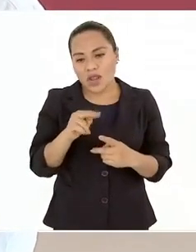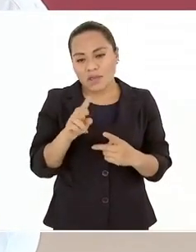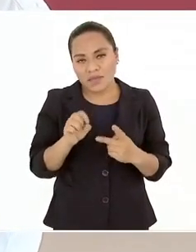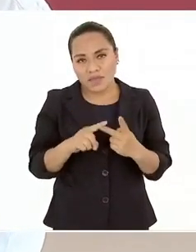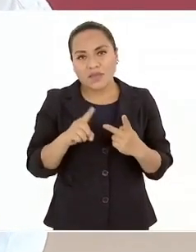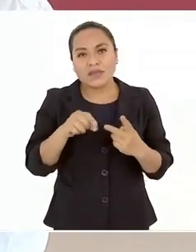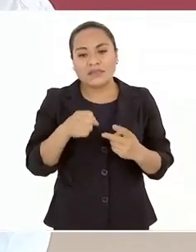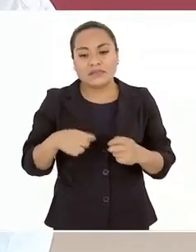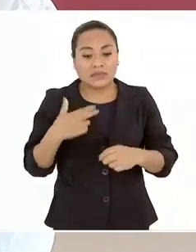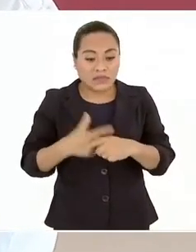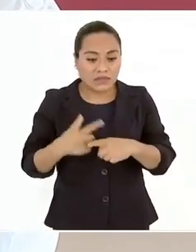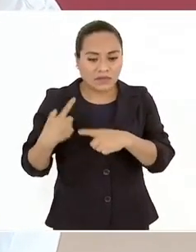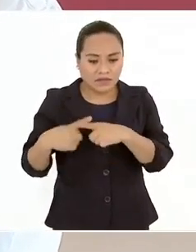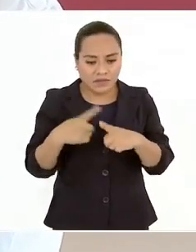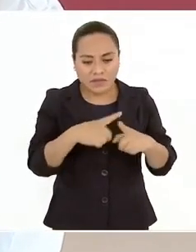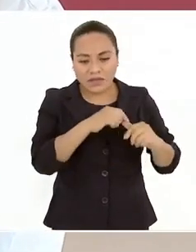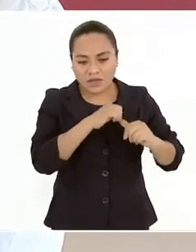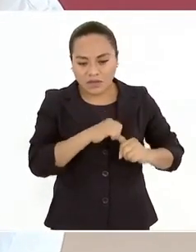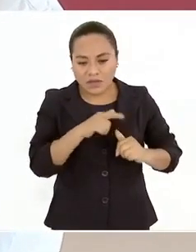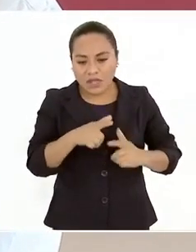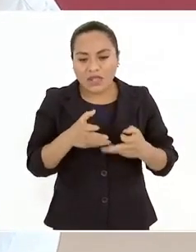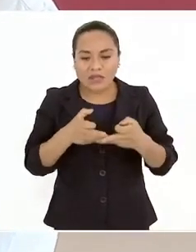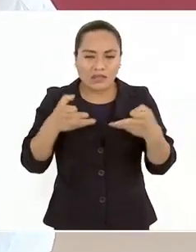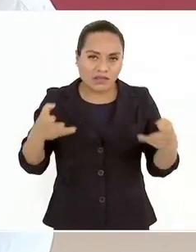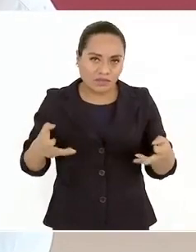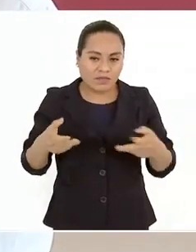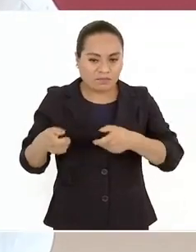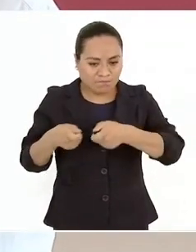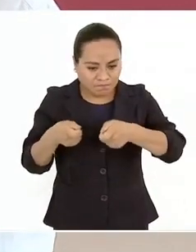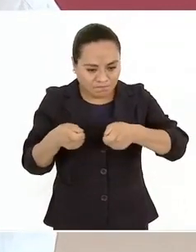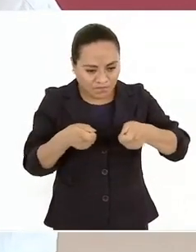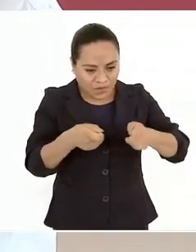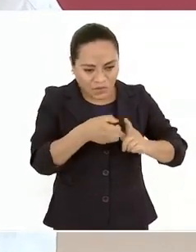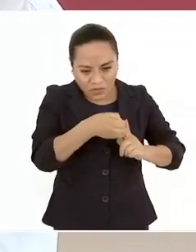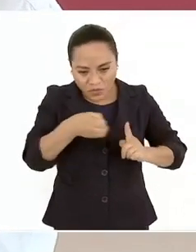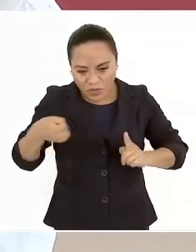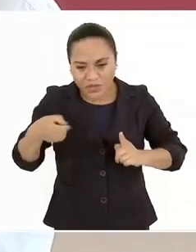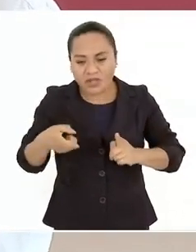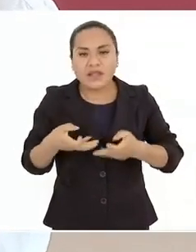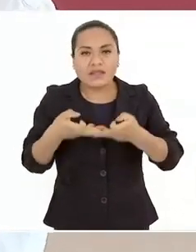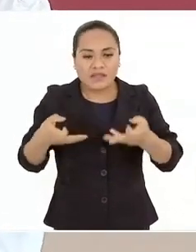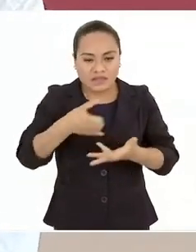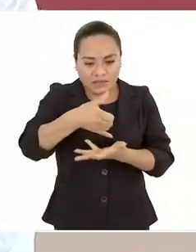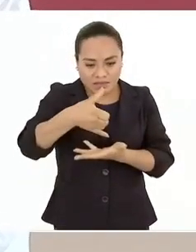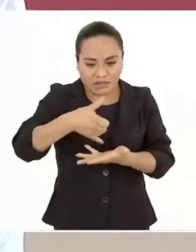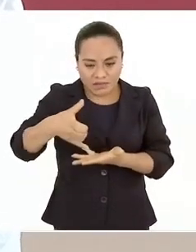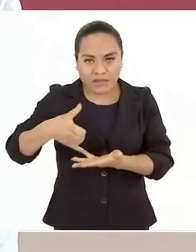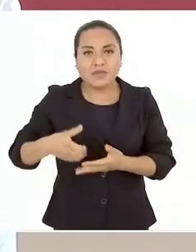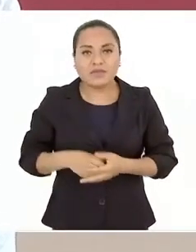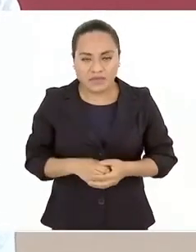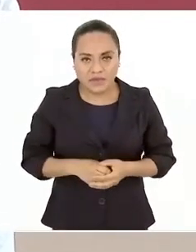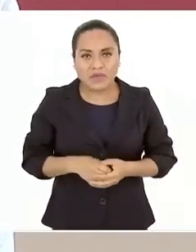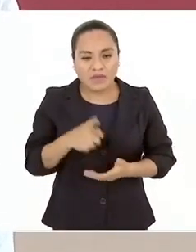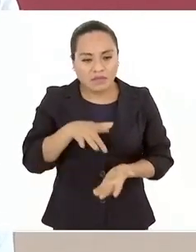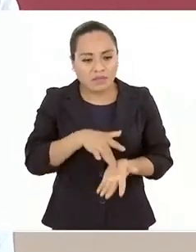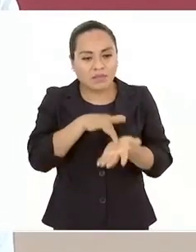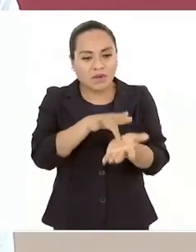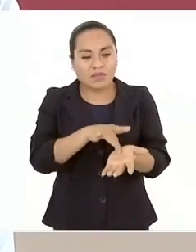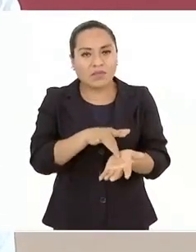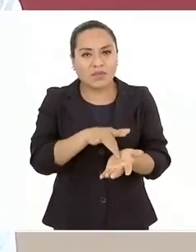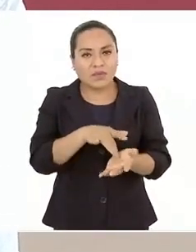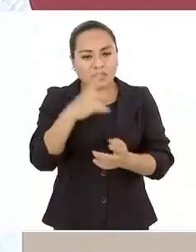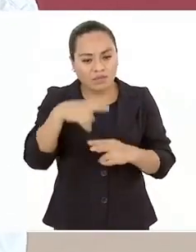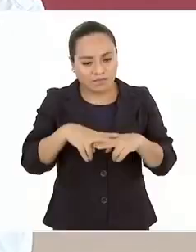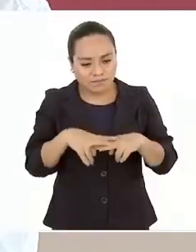áreas que atienden el sector agrario, la regularización territorial, en apoyo a las obras del